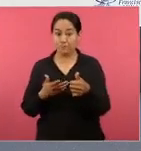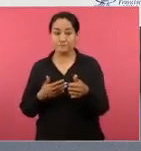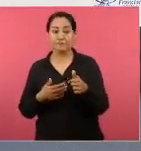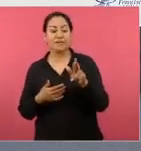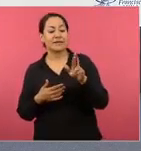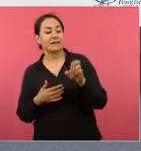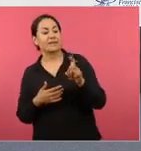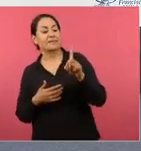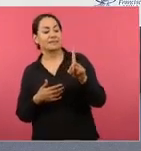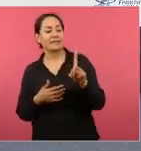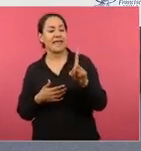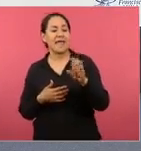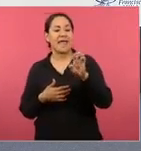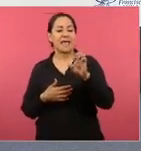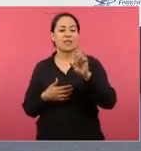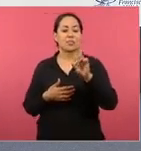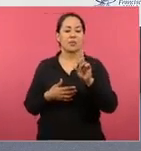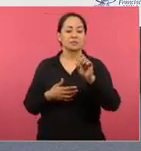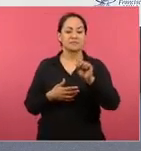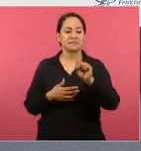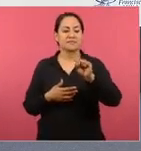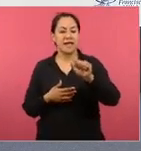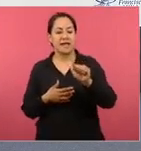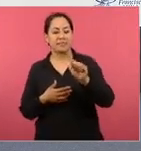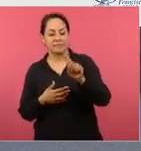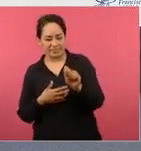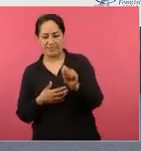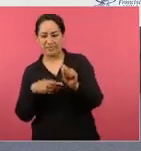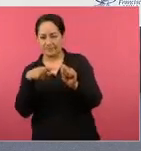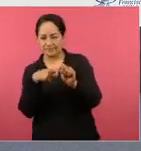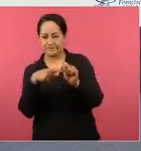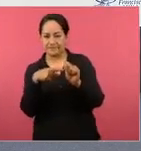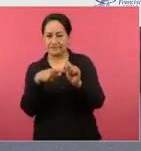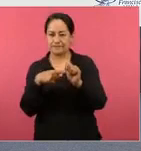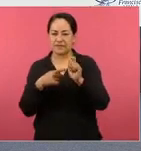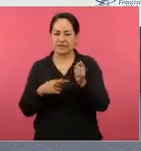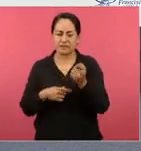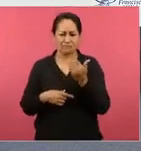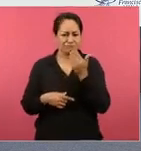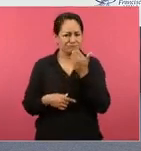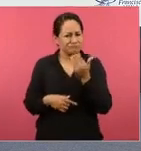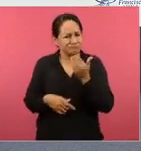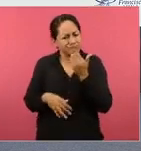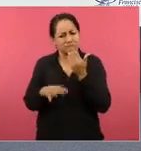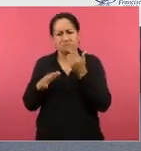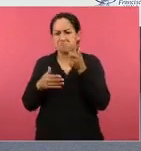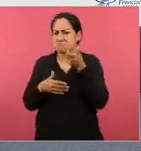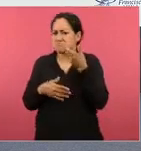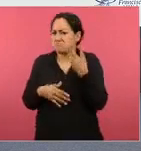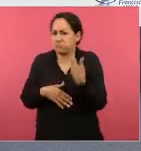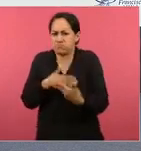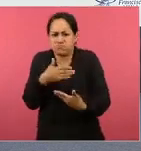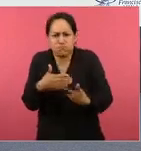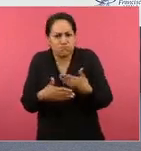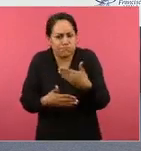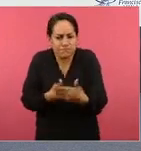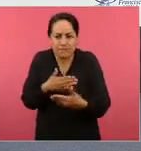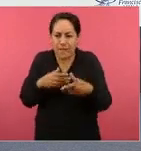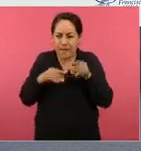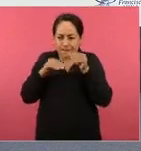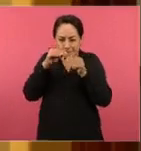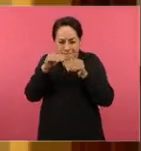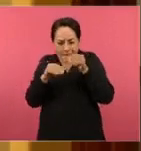en este periodo se ha logrado o ha iniciado ya el proceso para reconectar a todas